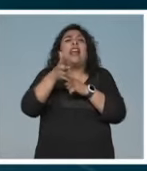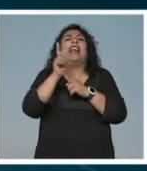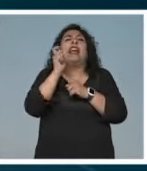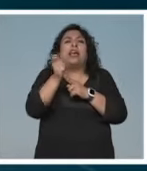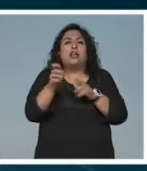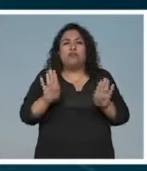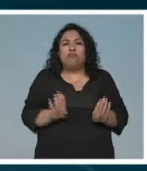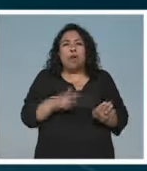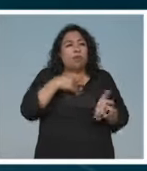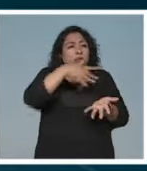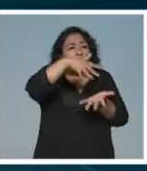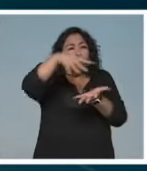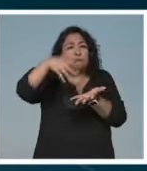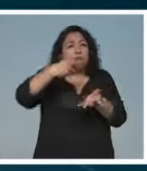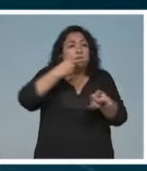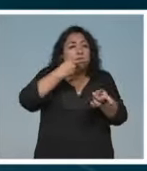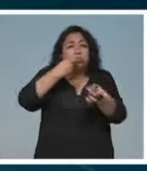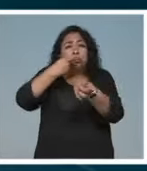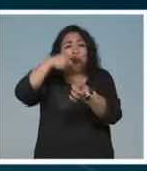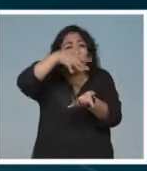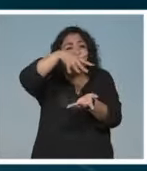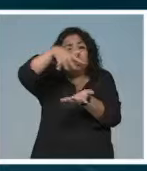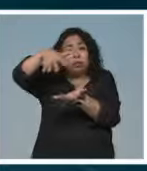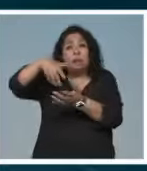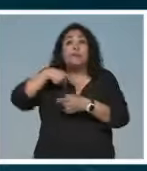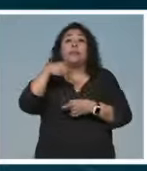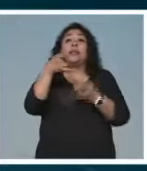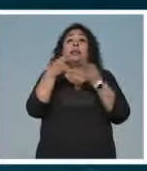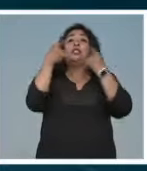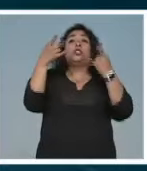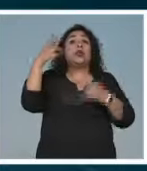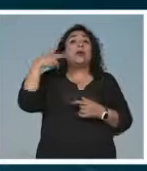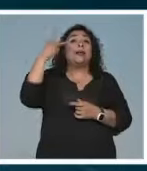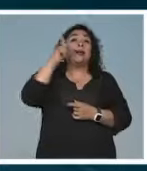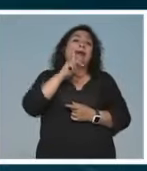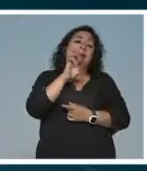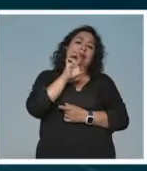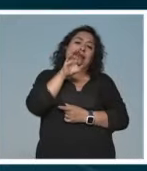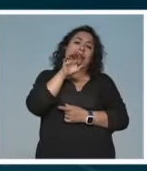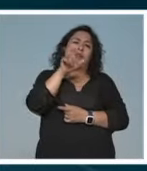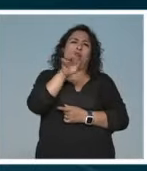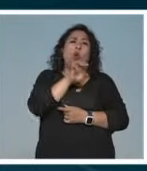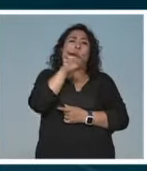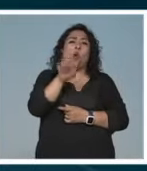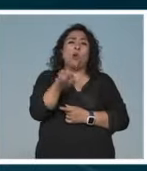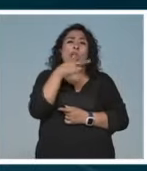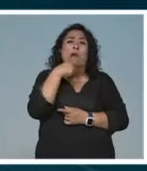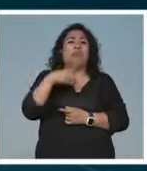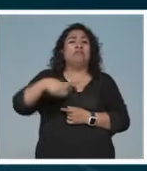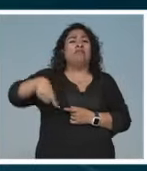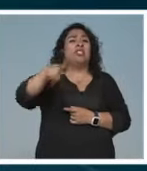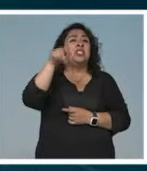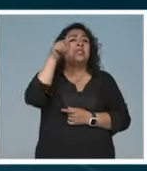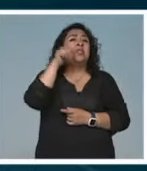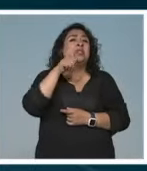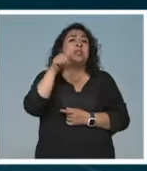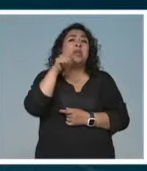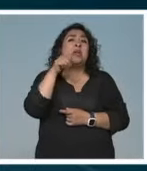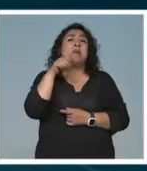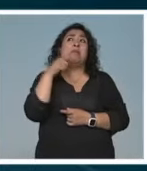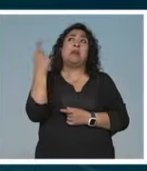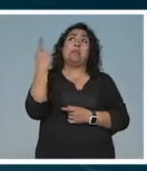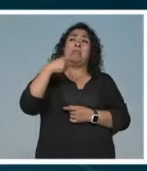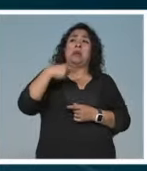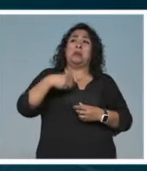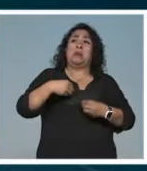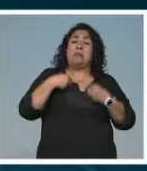recopilador de la tradición oral. Cuenta la historia de la reina Esmeralda, que odia a los hombres porque siempre han condicionado su